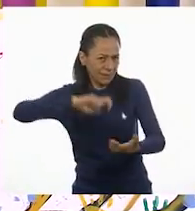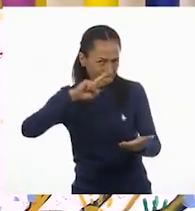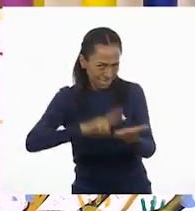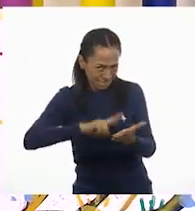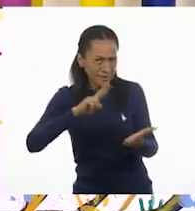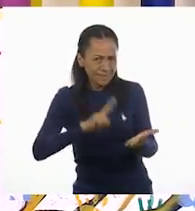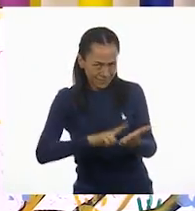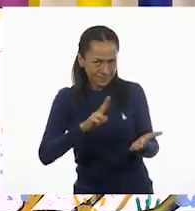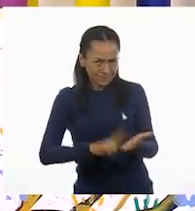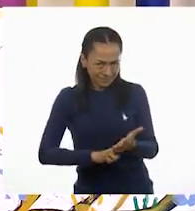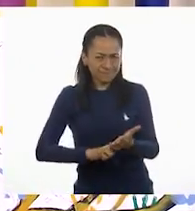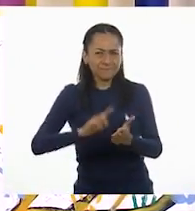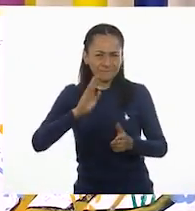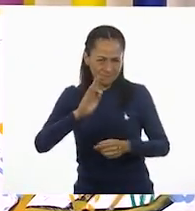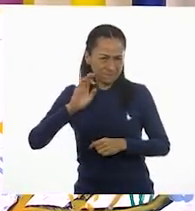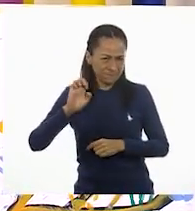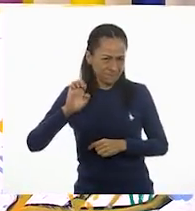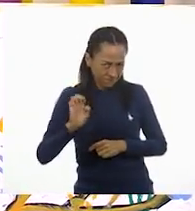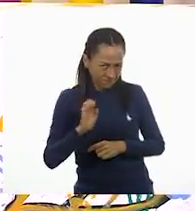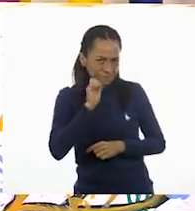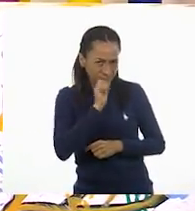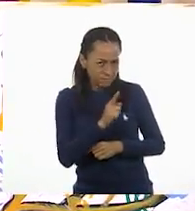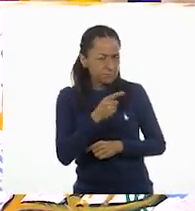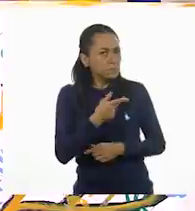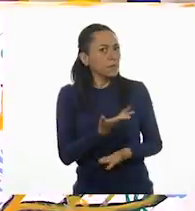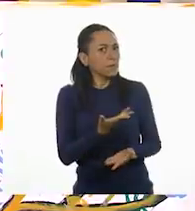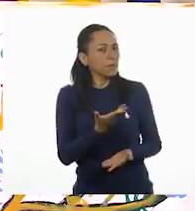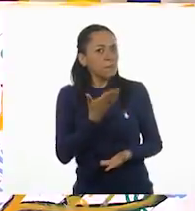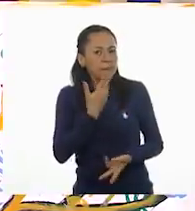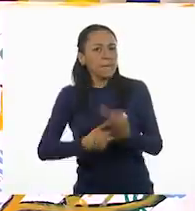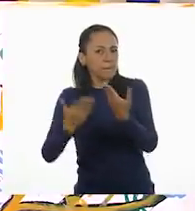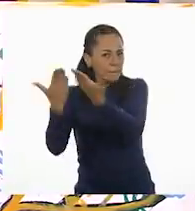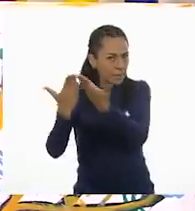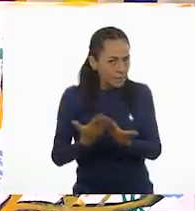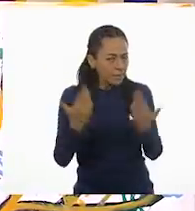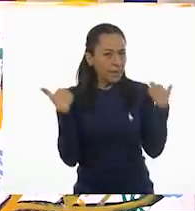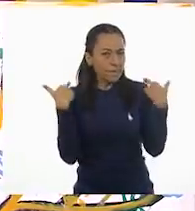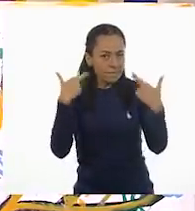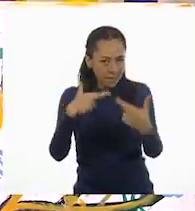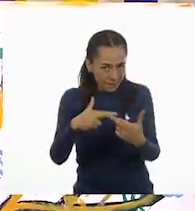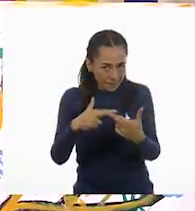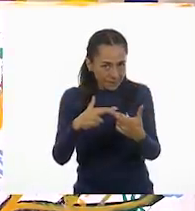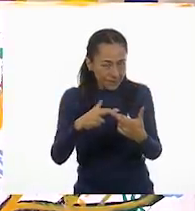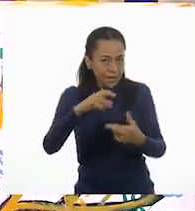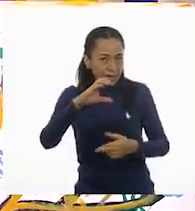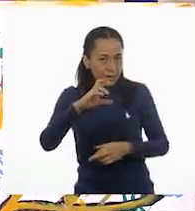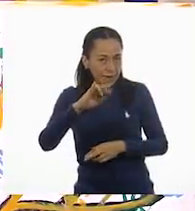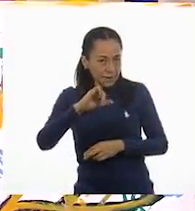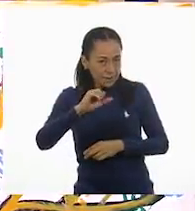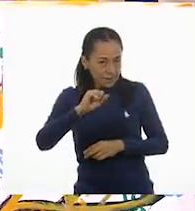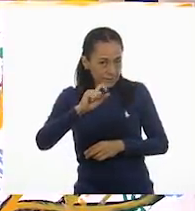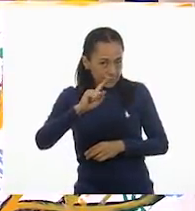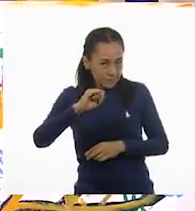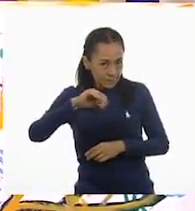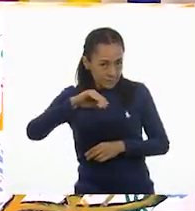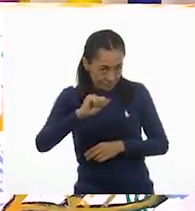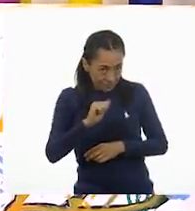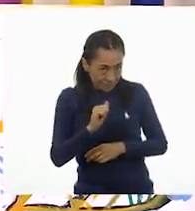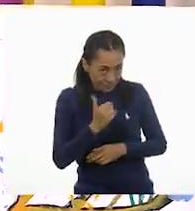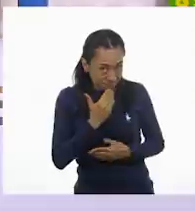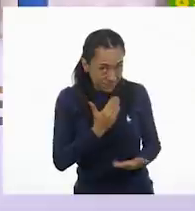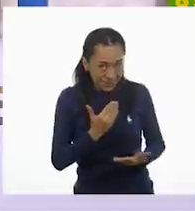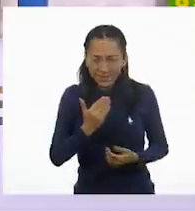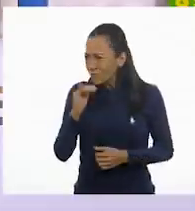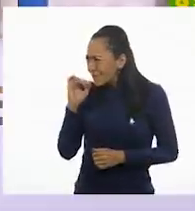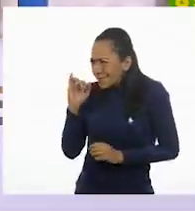eso, ¿por qué no le damos la bienvenida a la maestra del día de hoy, la maestra Cristina? ¿Cómo ves, Panchito? ¡De acuerdo! ¡Perfecto! Maestra